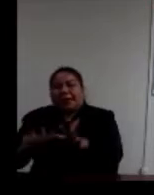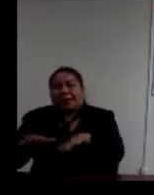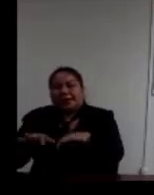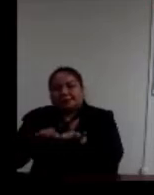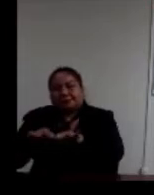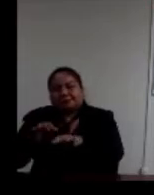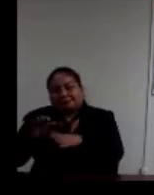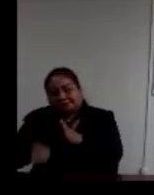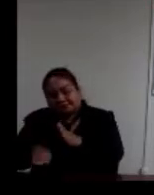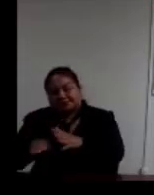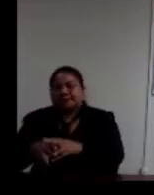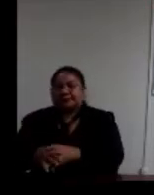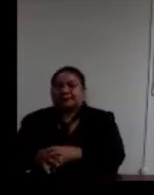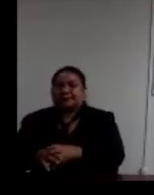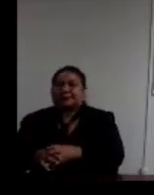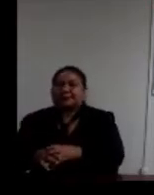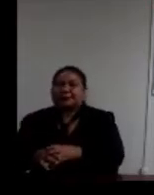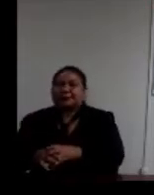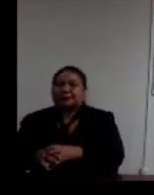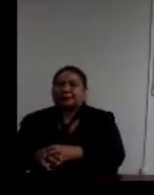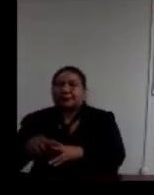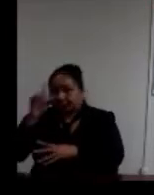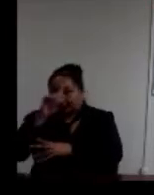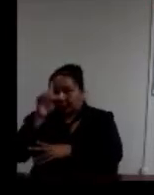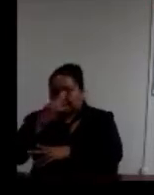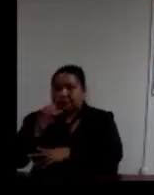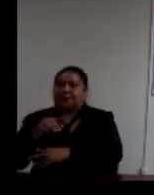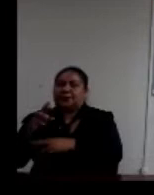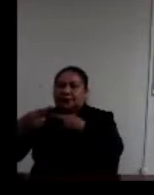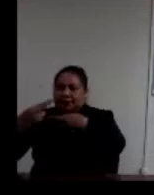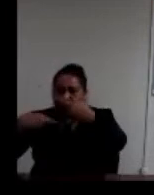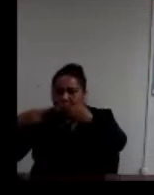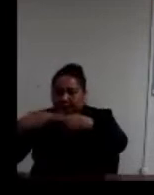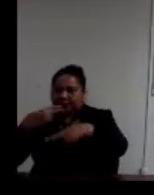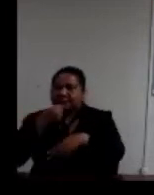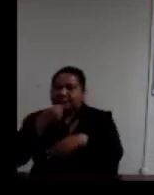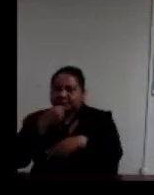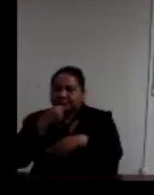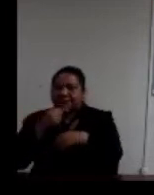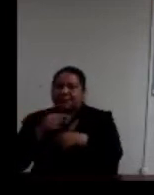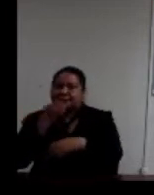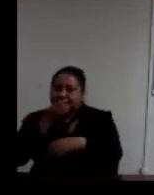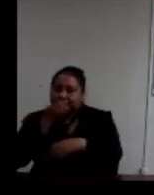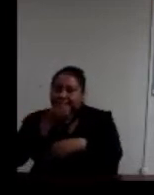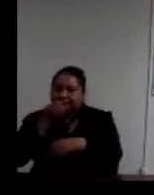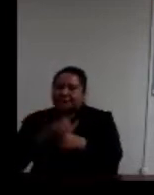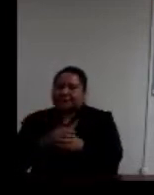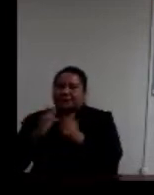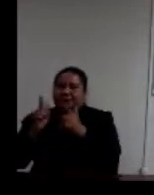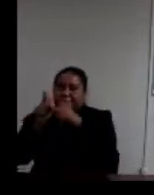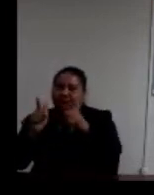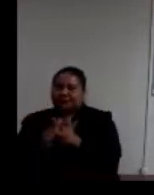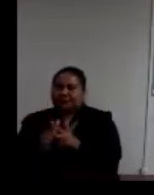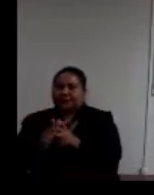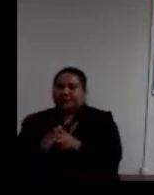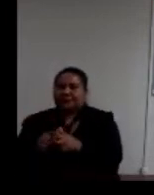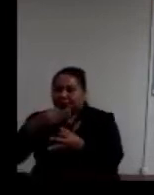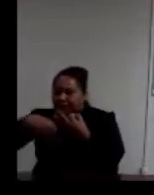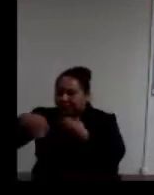así es exactamente, es una sugerencia para cuando regresemos no estigmatizar. Me tocaron un grupo de todos tienen